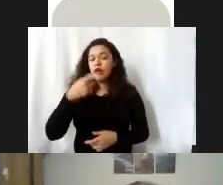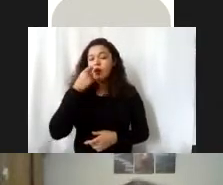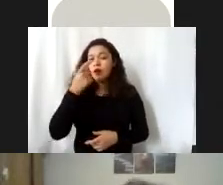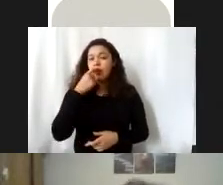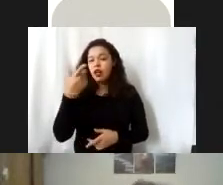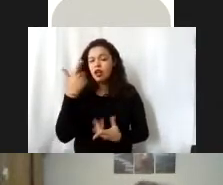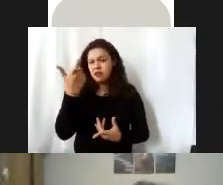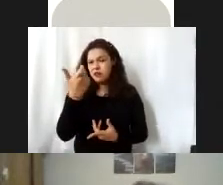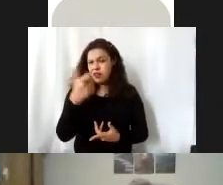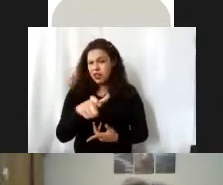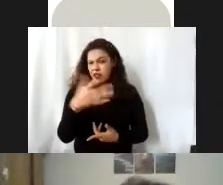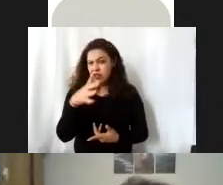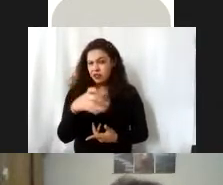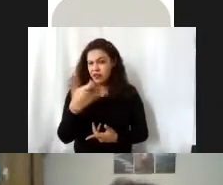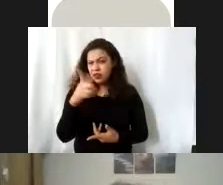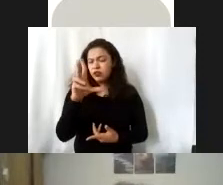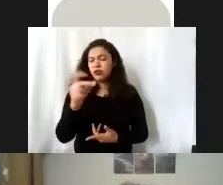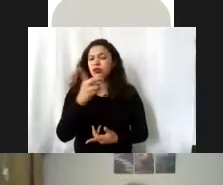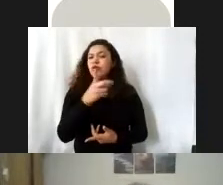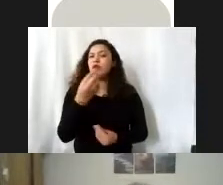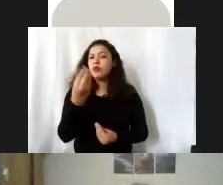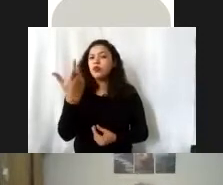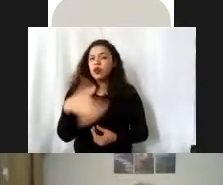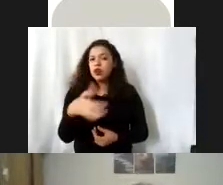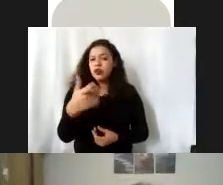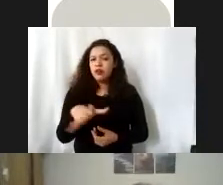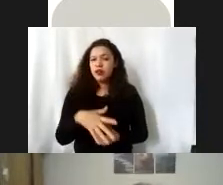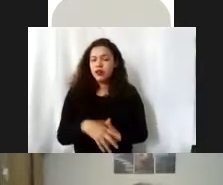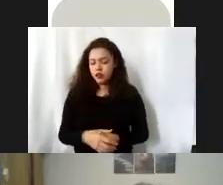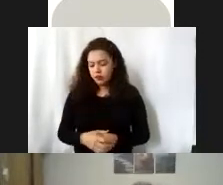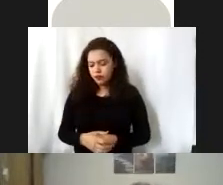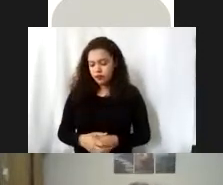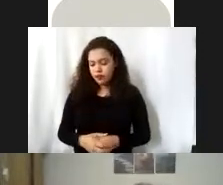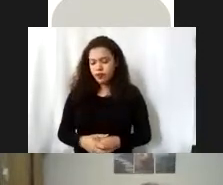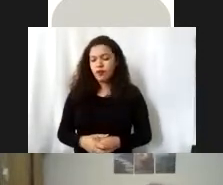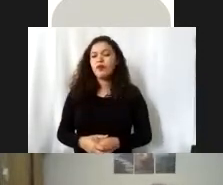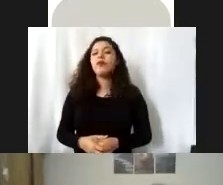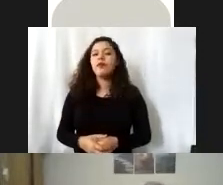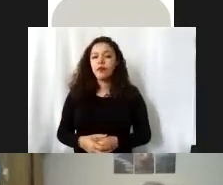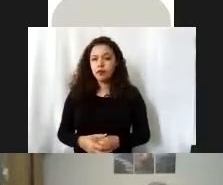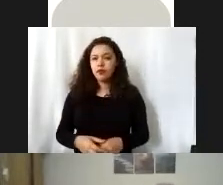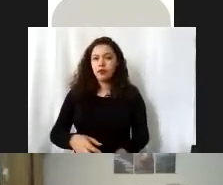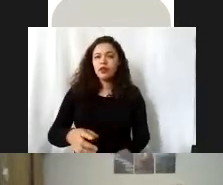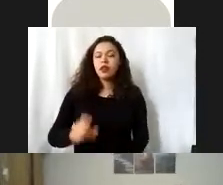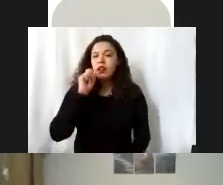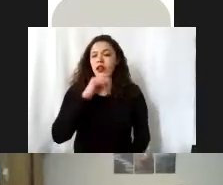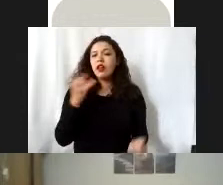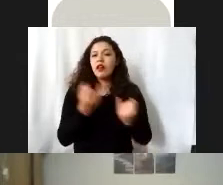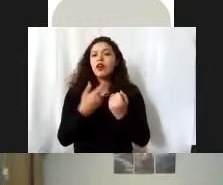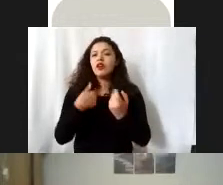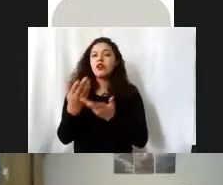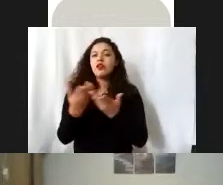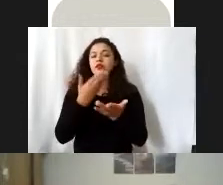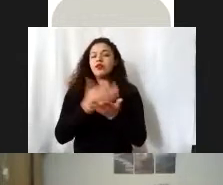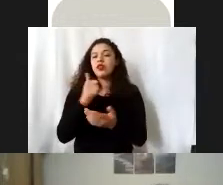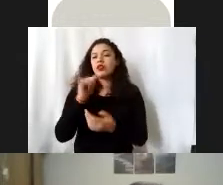son tan accesibles. Tan económicos, sí, y además he optado también por quitar otros